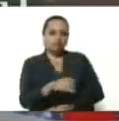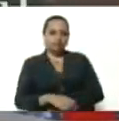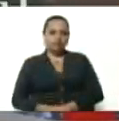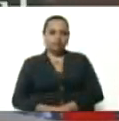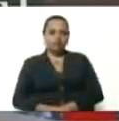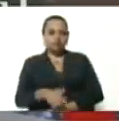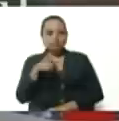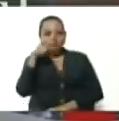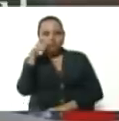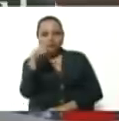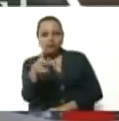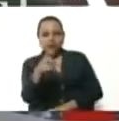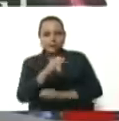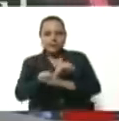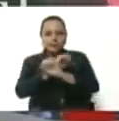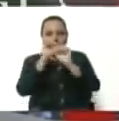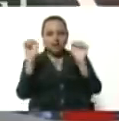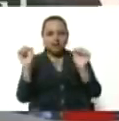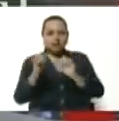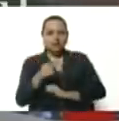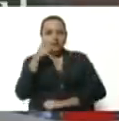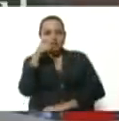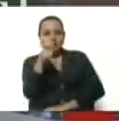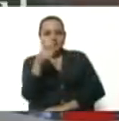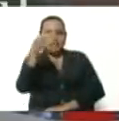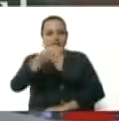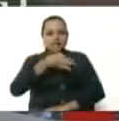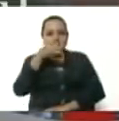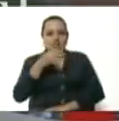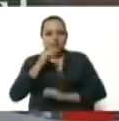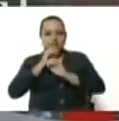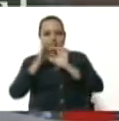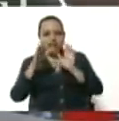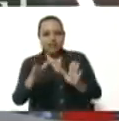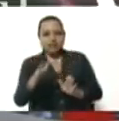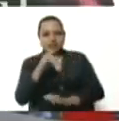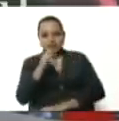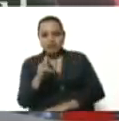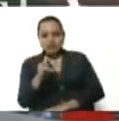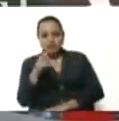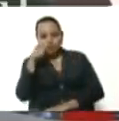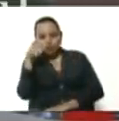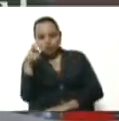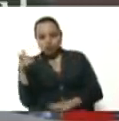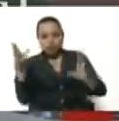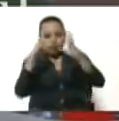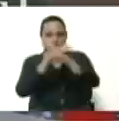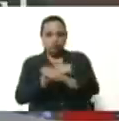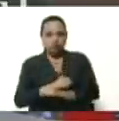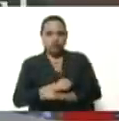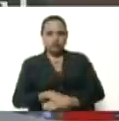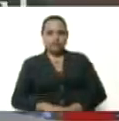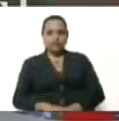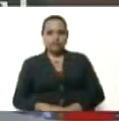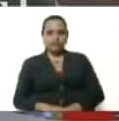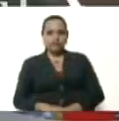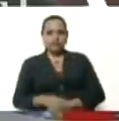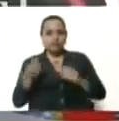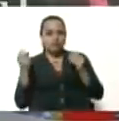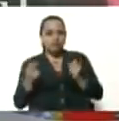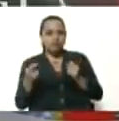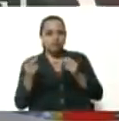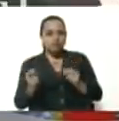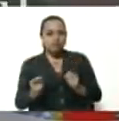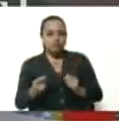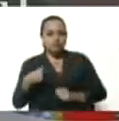Vigilancia en la mañana, vigilancia al mediodía, vigilancia en la tarde, vigilancia en la noche. Y actualizado, yo quiero